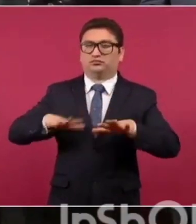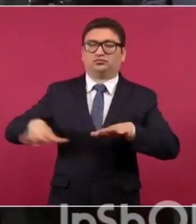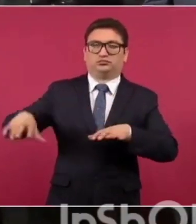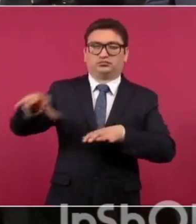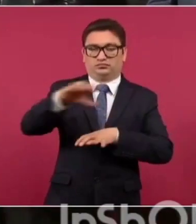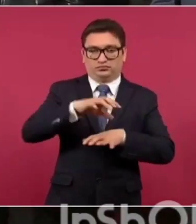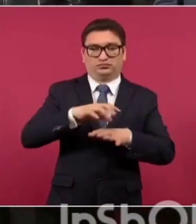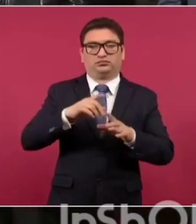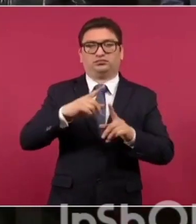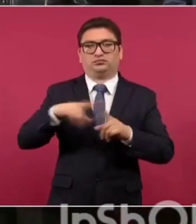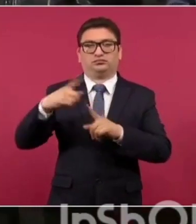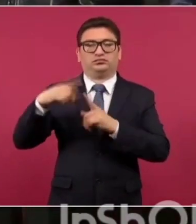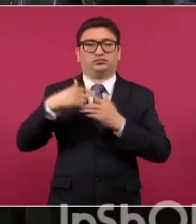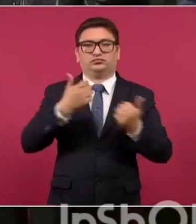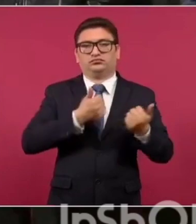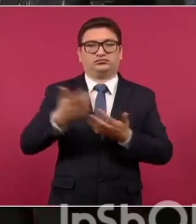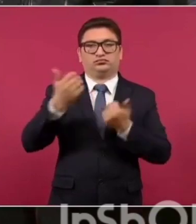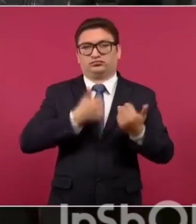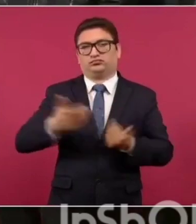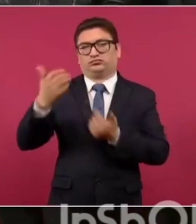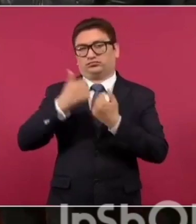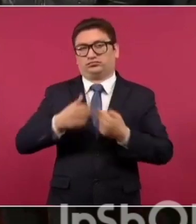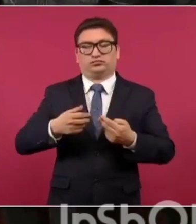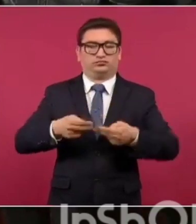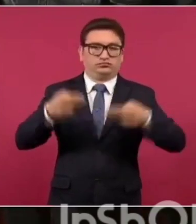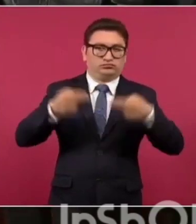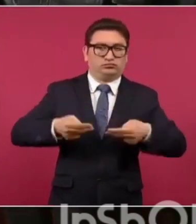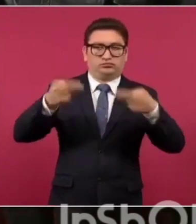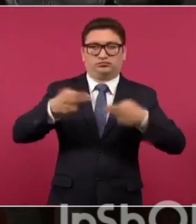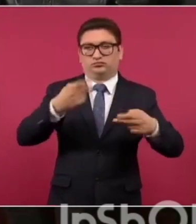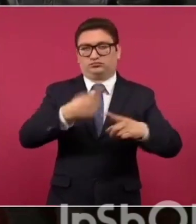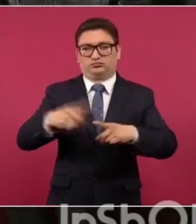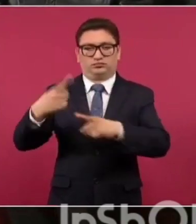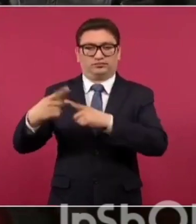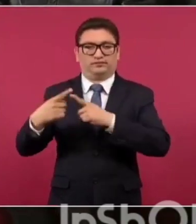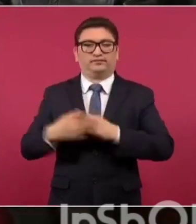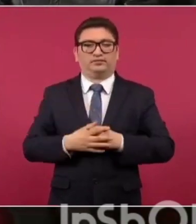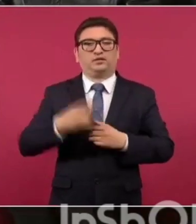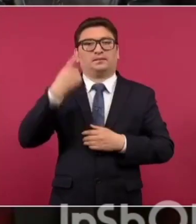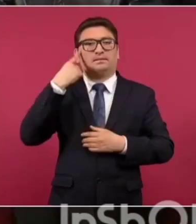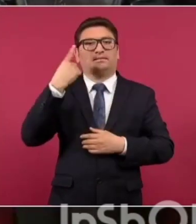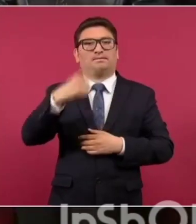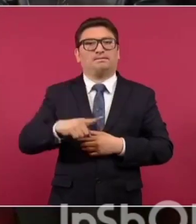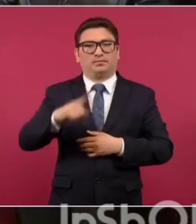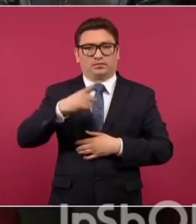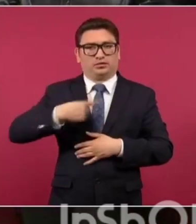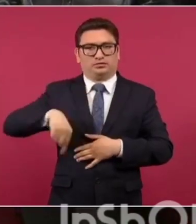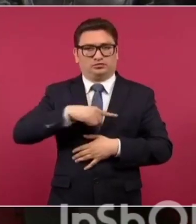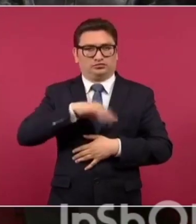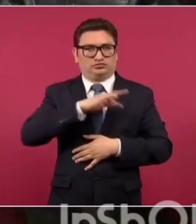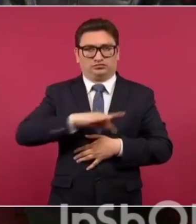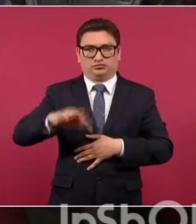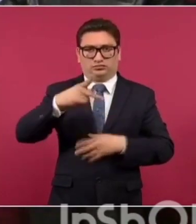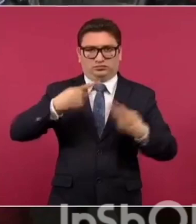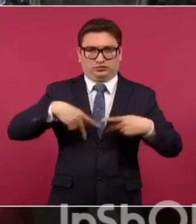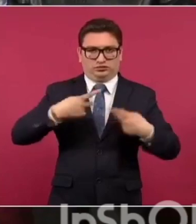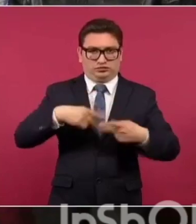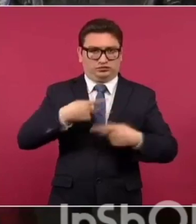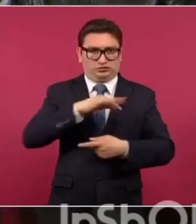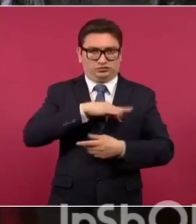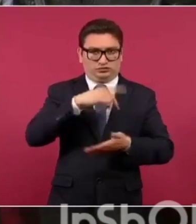distribución del comercio para tener una canasta básica